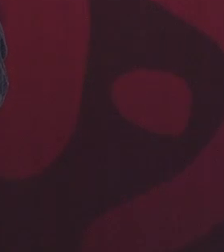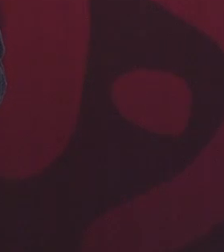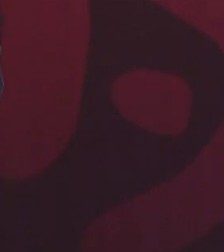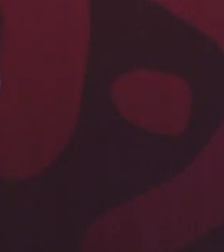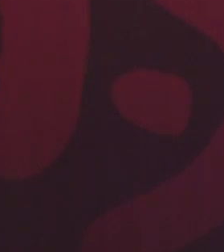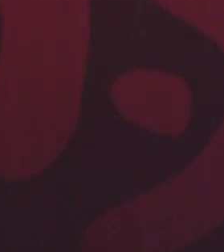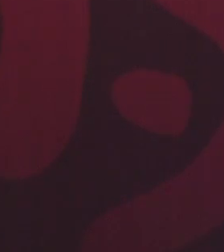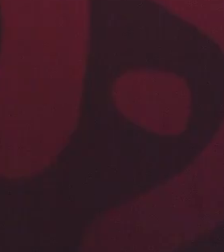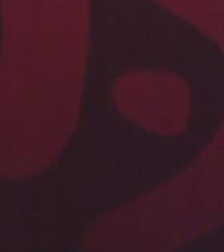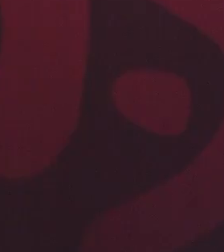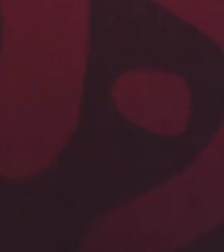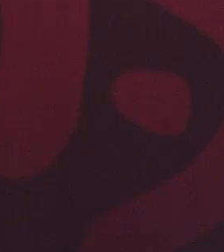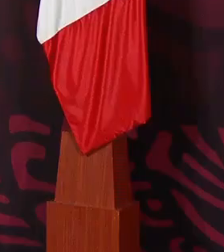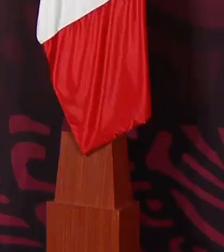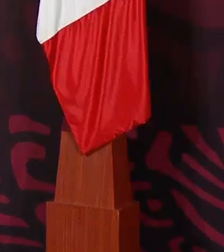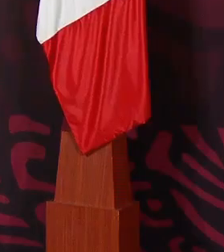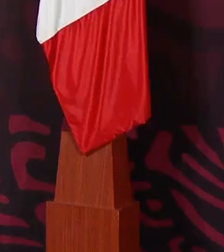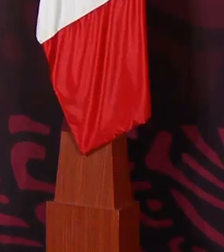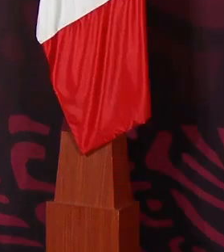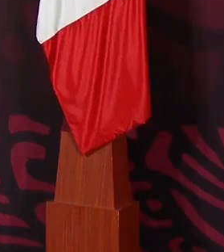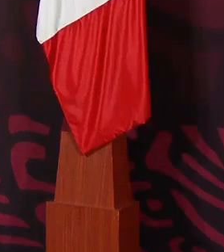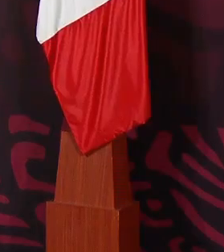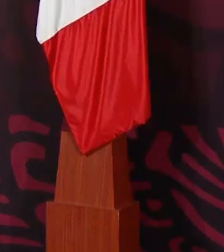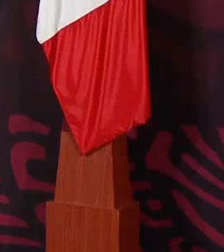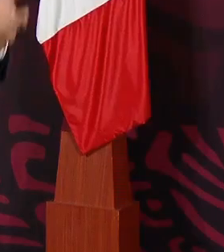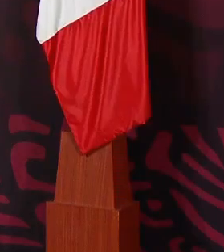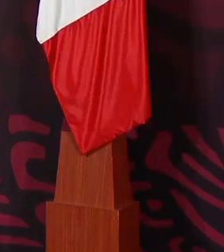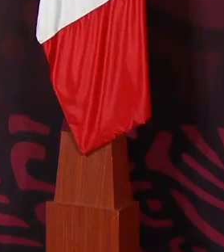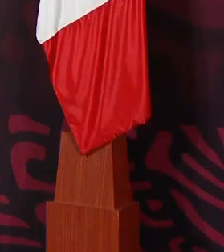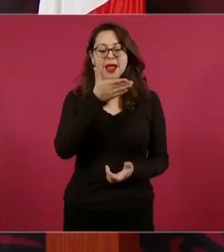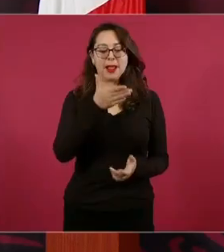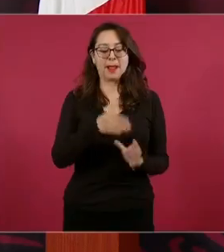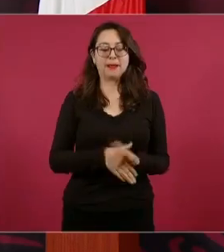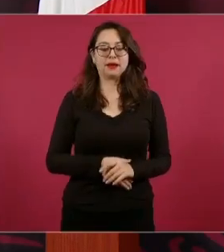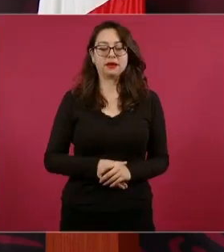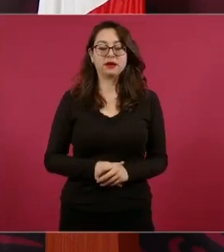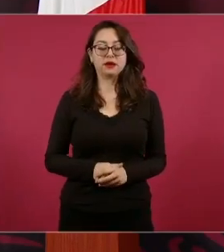es una potencia como región